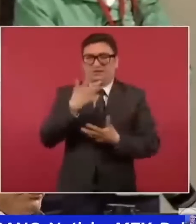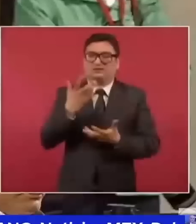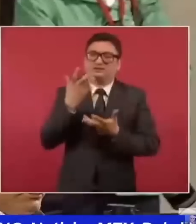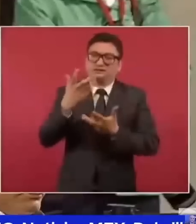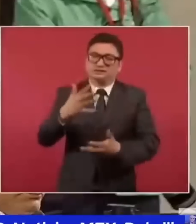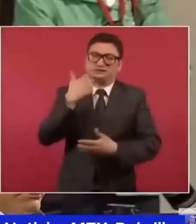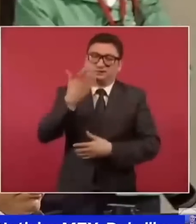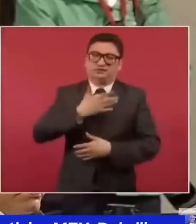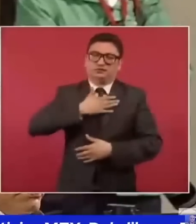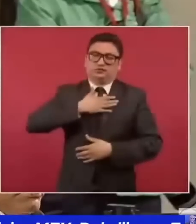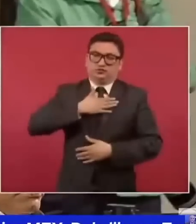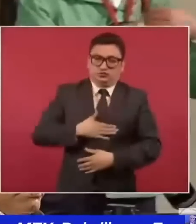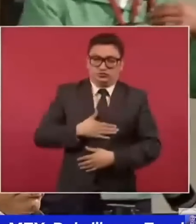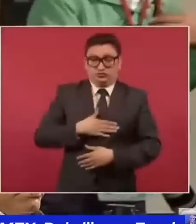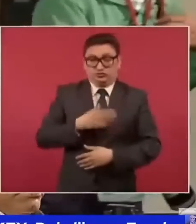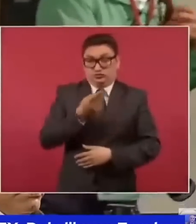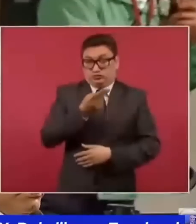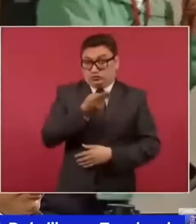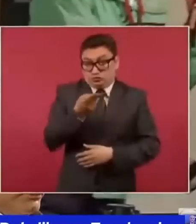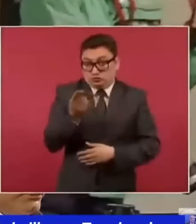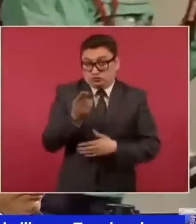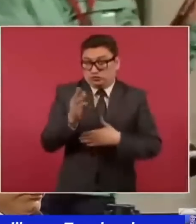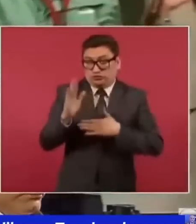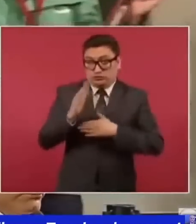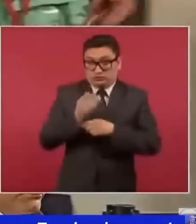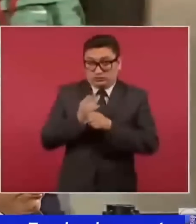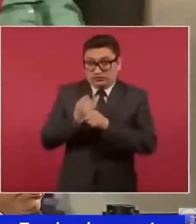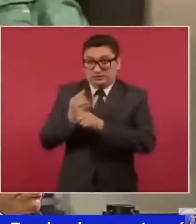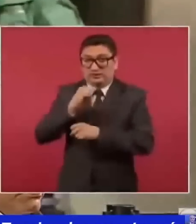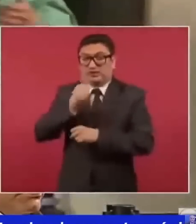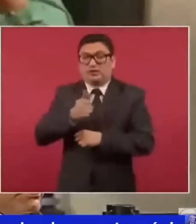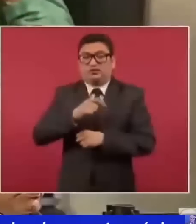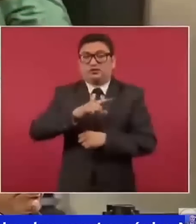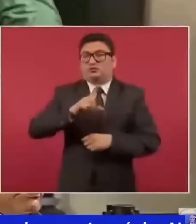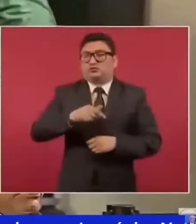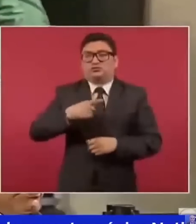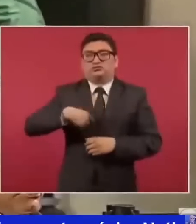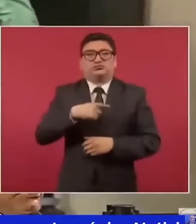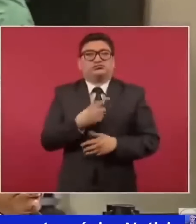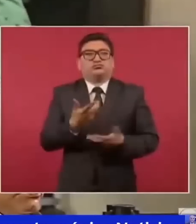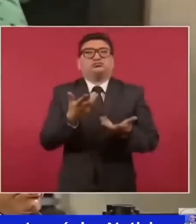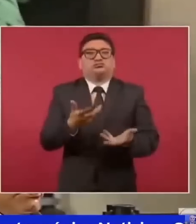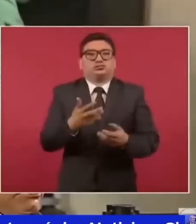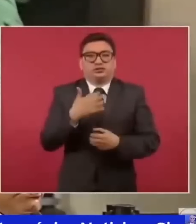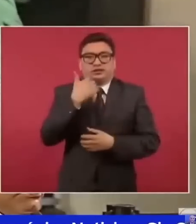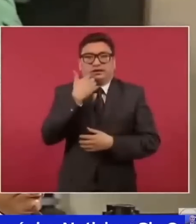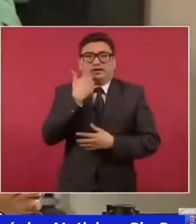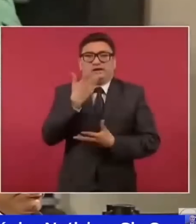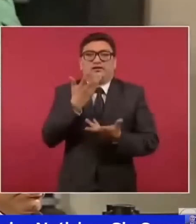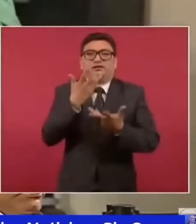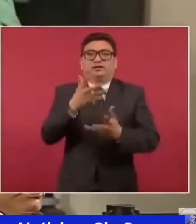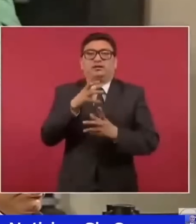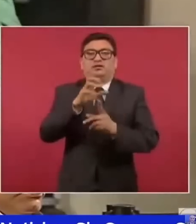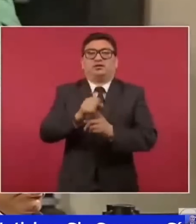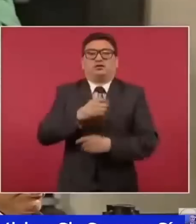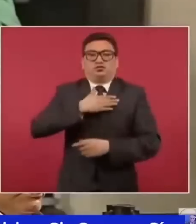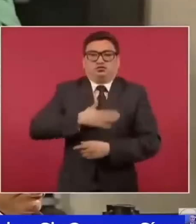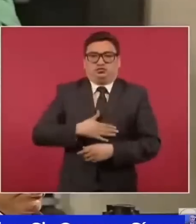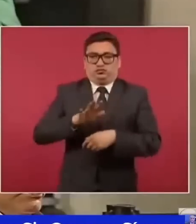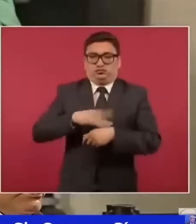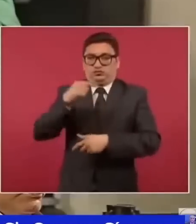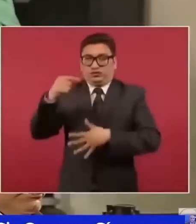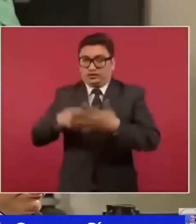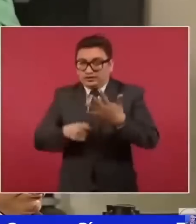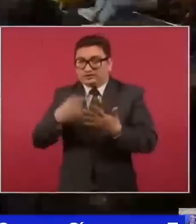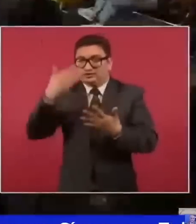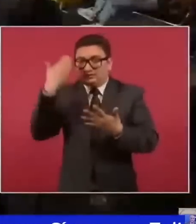usted no hace el compromiso de las investigaciones, ¿cómo podemos aspirar a la justicia con lo que hoy sabemos y lo que no